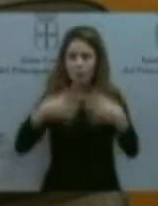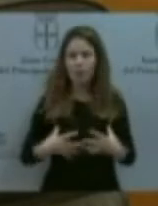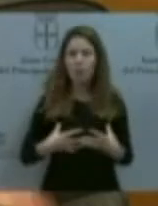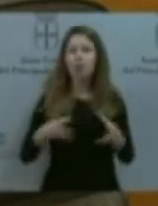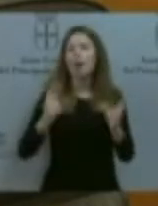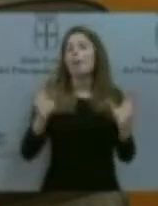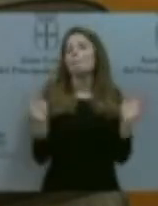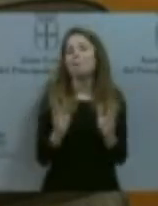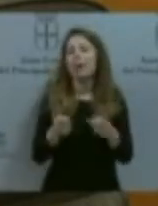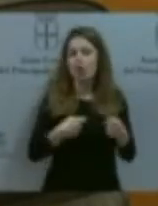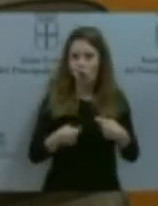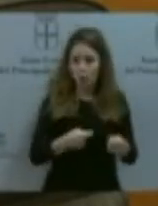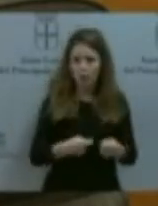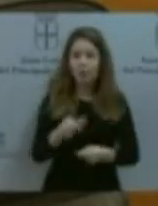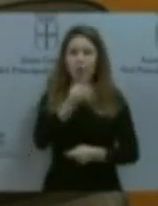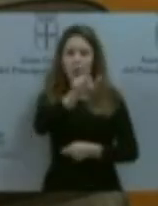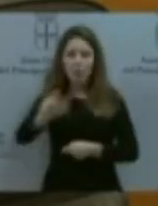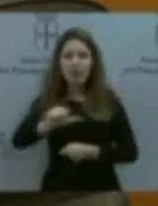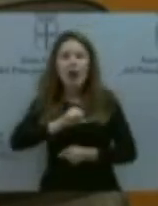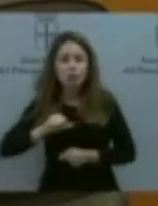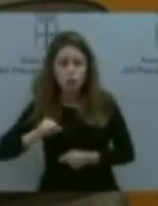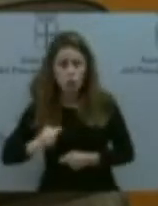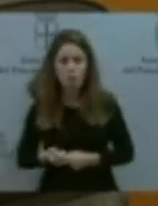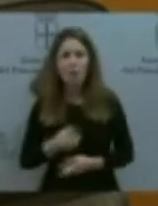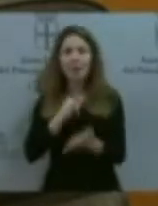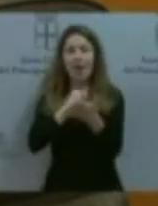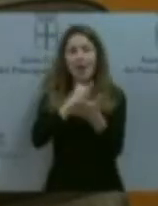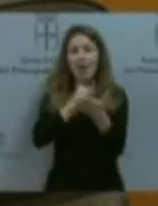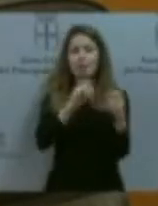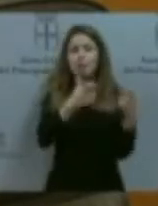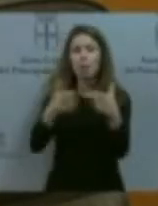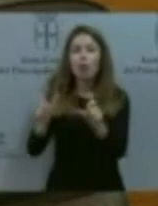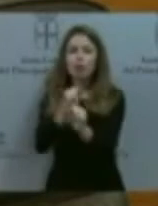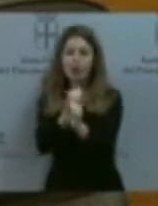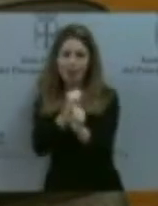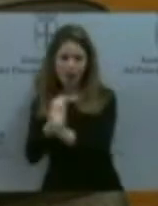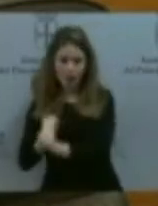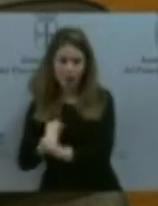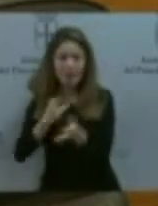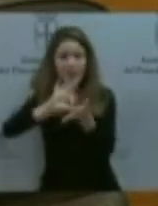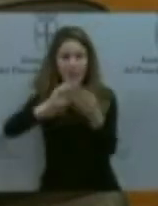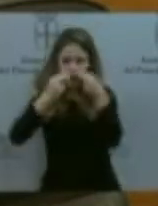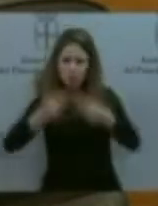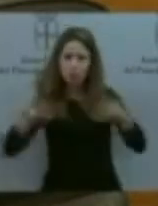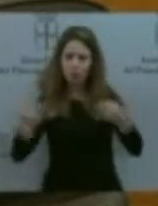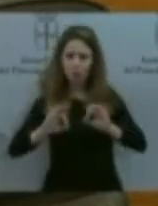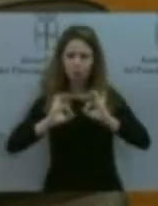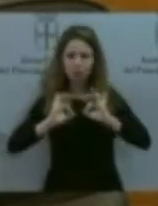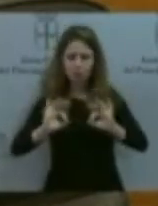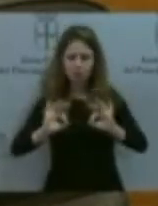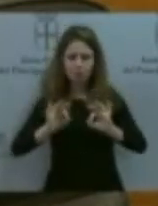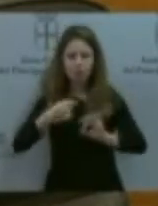autónomos, clases trabajadoras, servicios públicos. Bueno, ese yo creo que es el caballo de batalla que vamos a tener esta